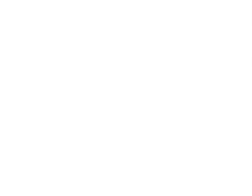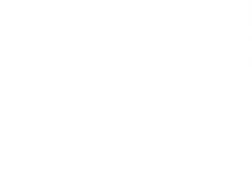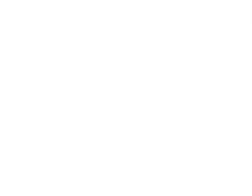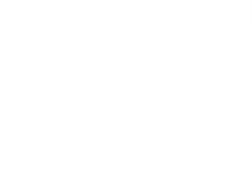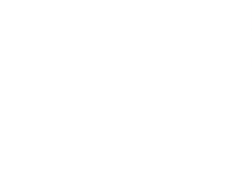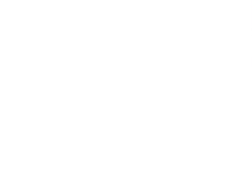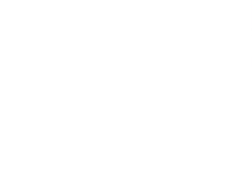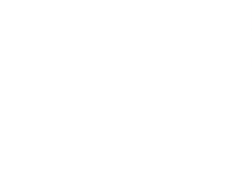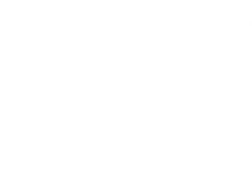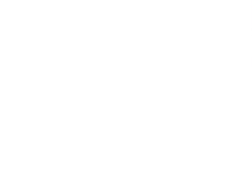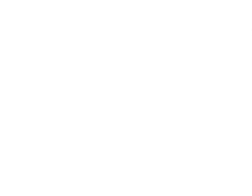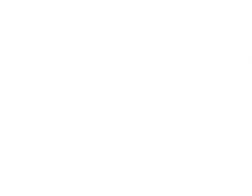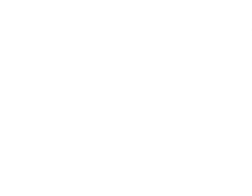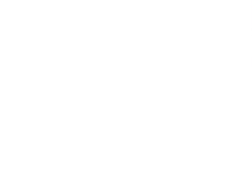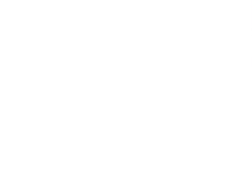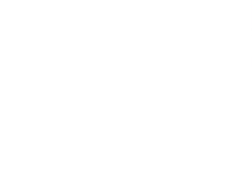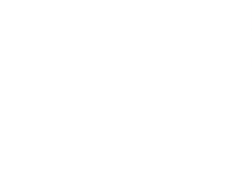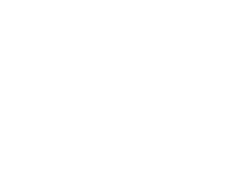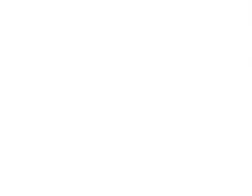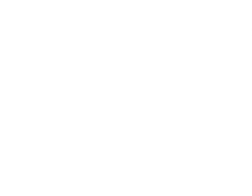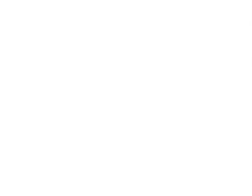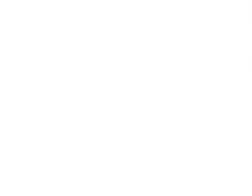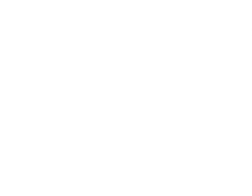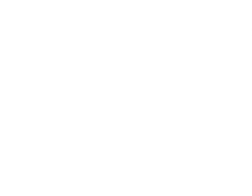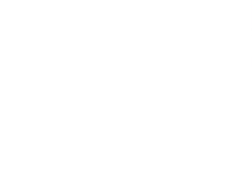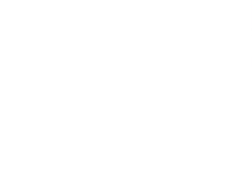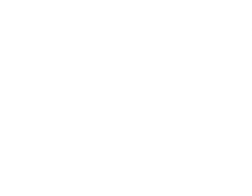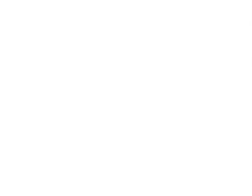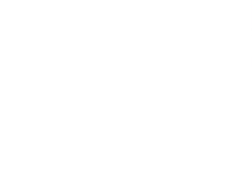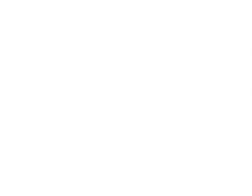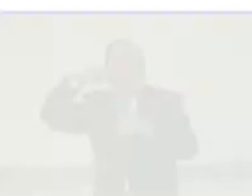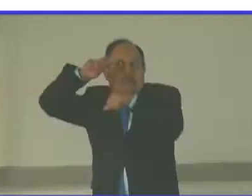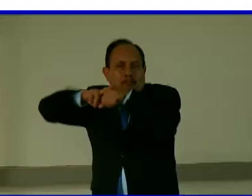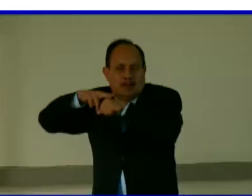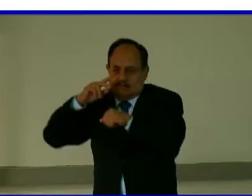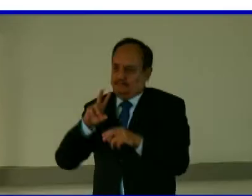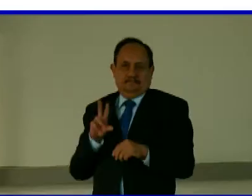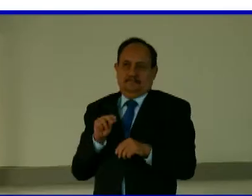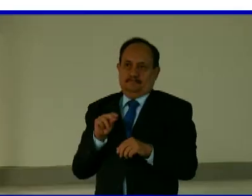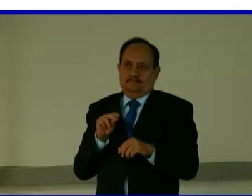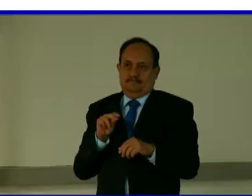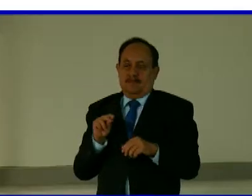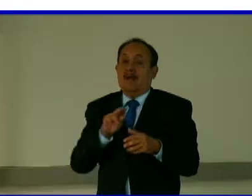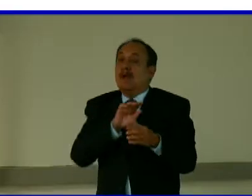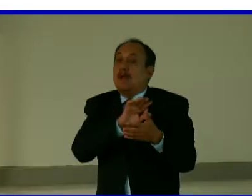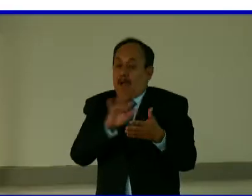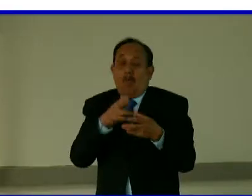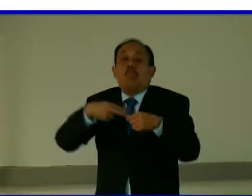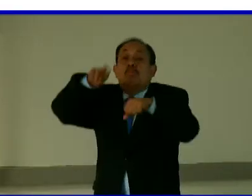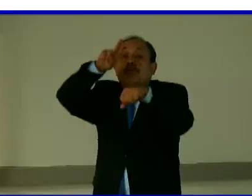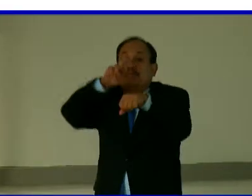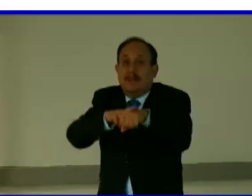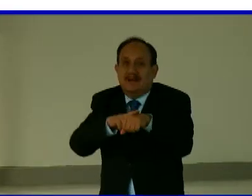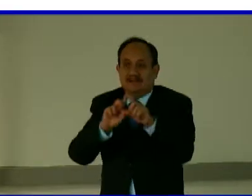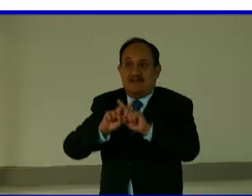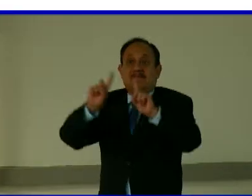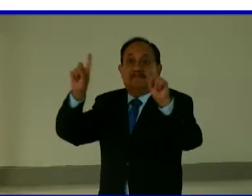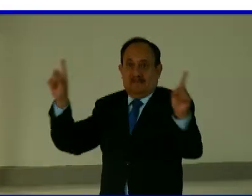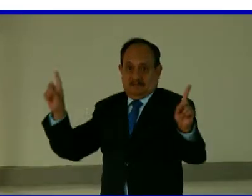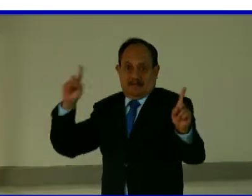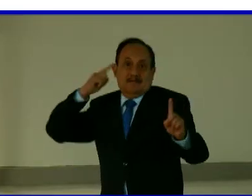Así que el leer no es un proceso biológico normal. Lo que es normal es